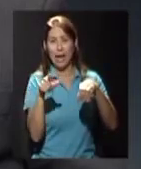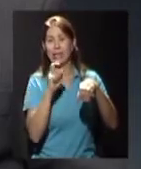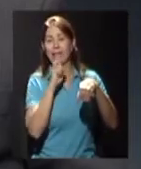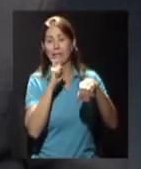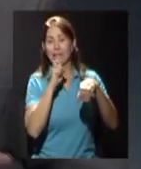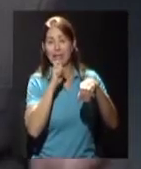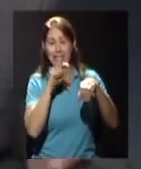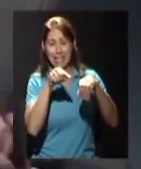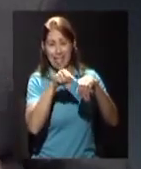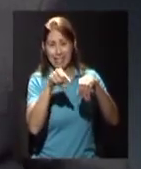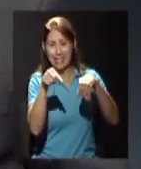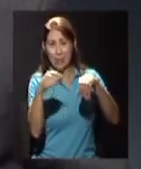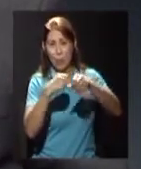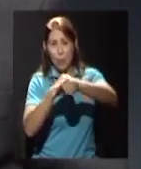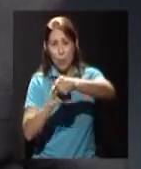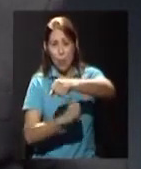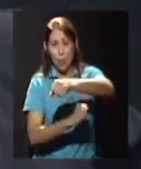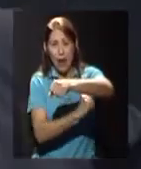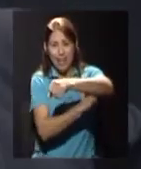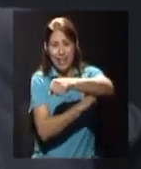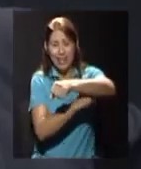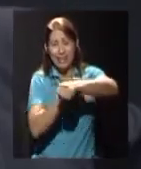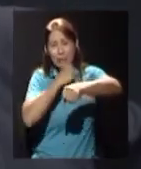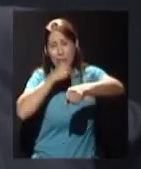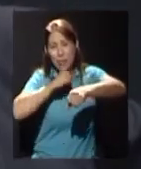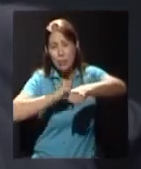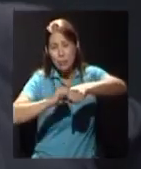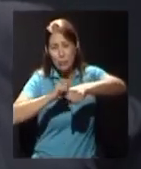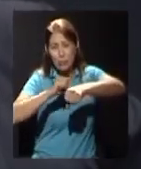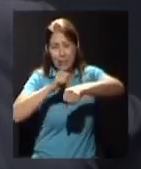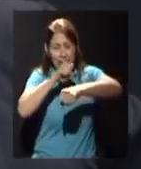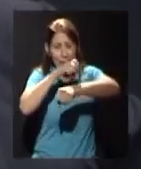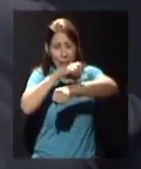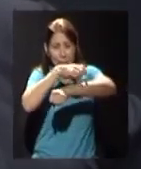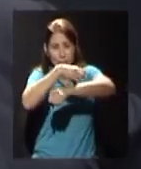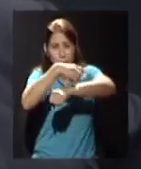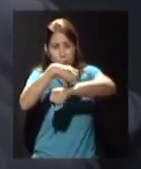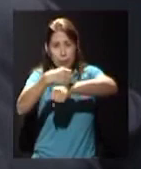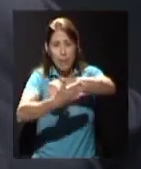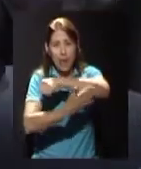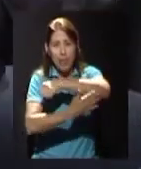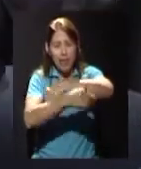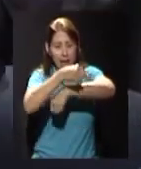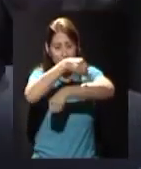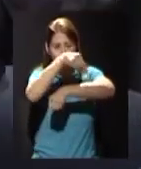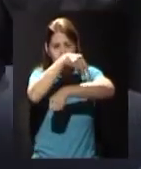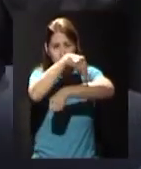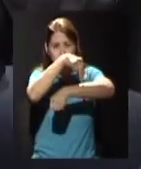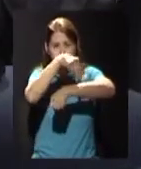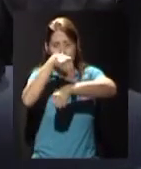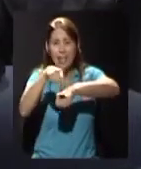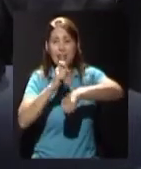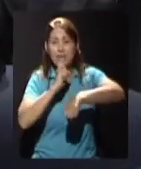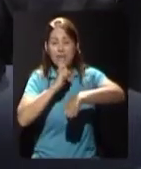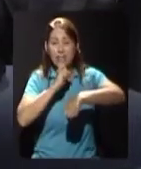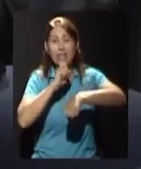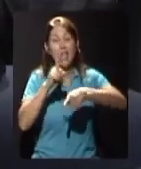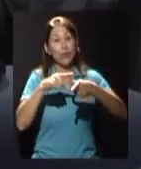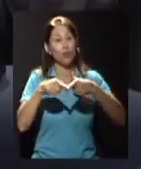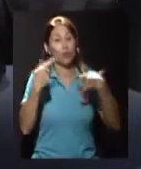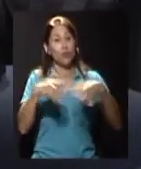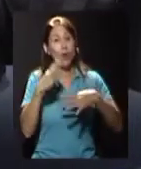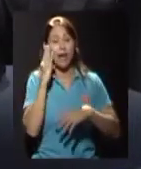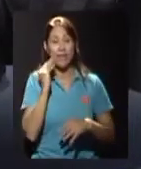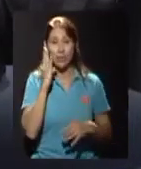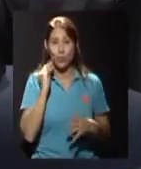puentes de tu casa de madera que todavía existían así que para mí fue una aventura la peculiaridad de que tuve que